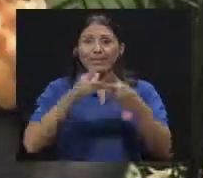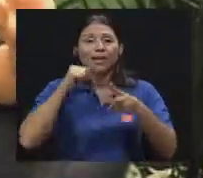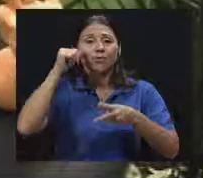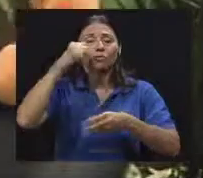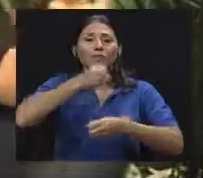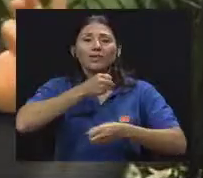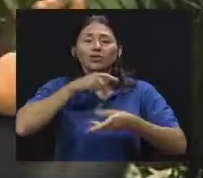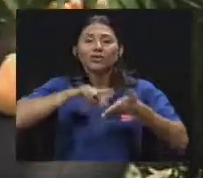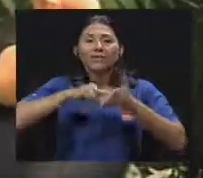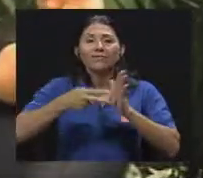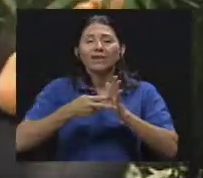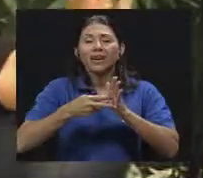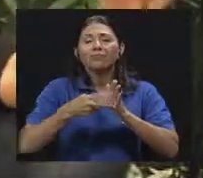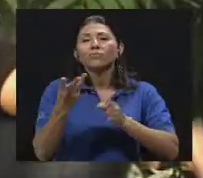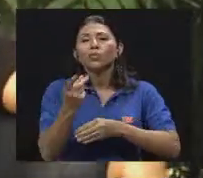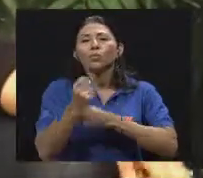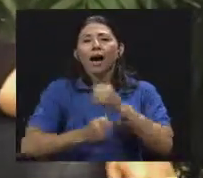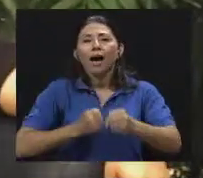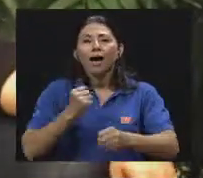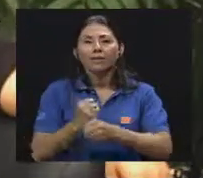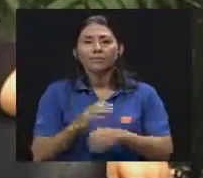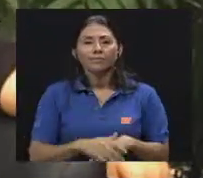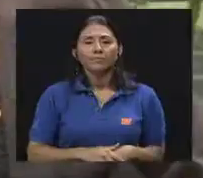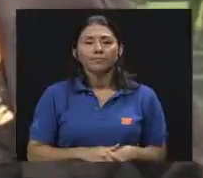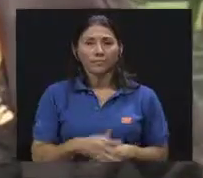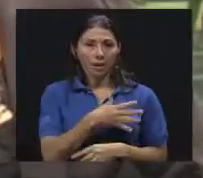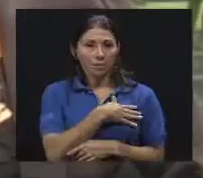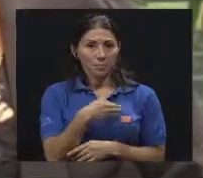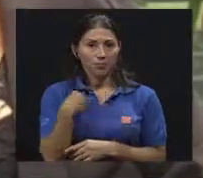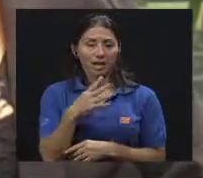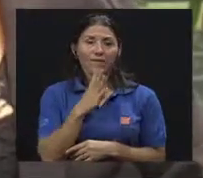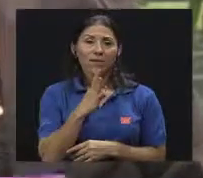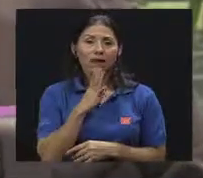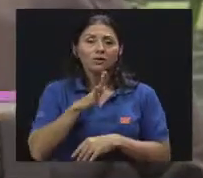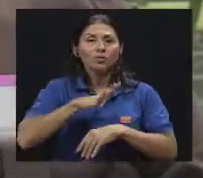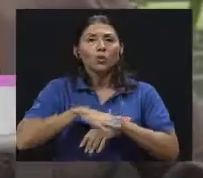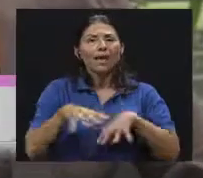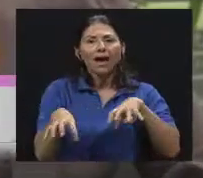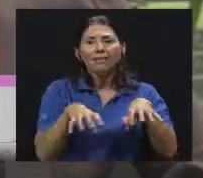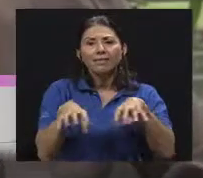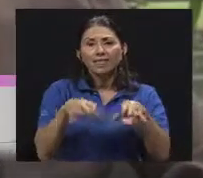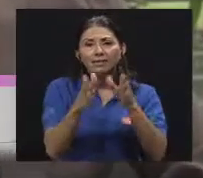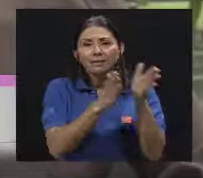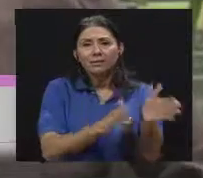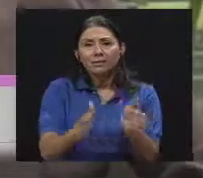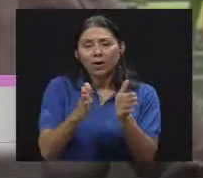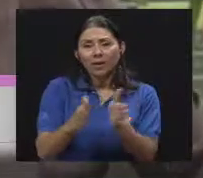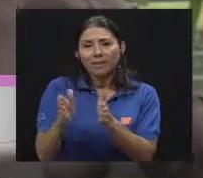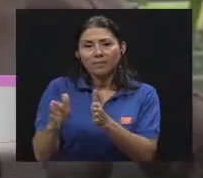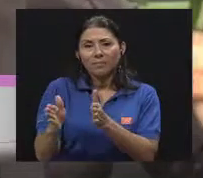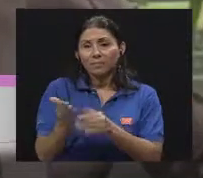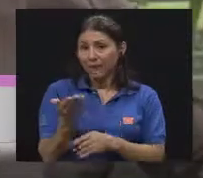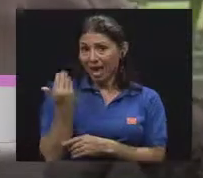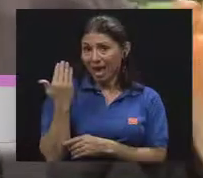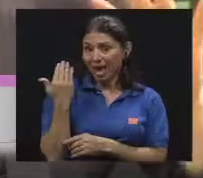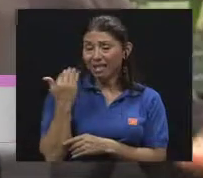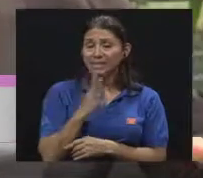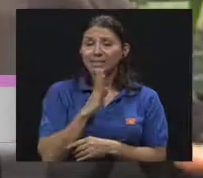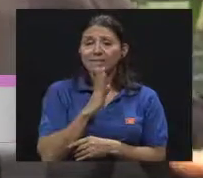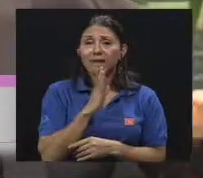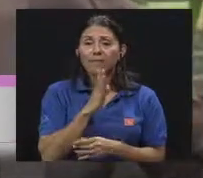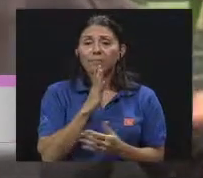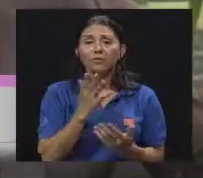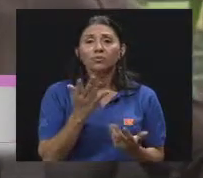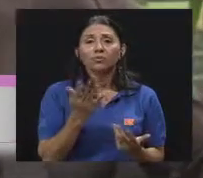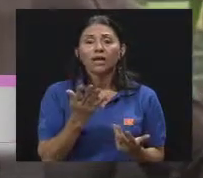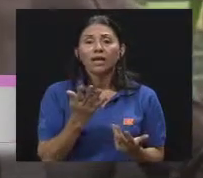a la etapa de adulto mayor es la edad. Me gustaría hablar un poco de las actividades que se organizan, porque hablábamos al inicio